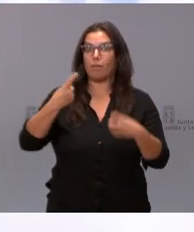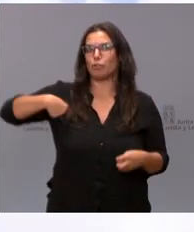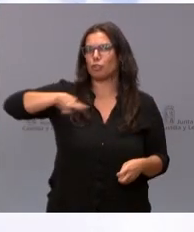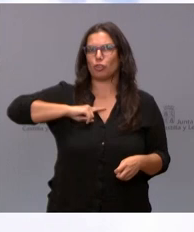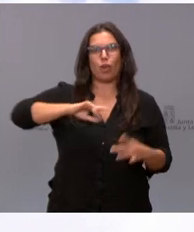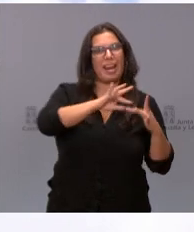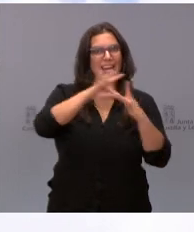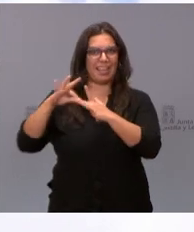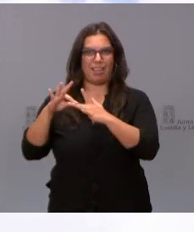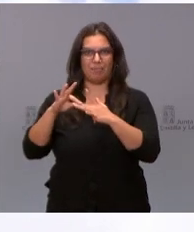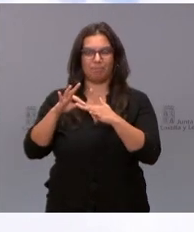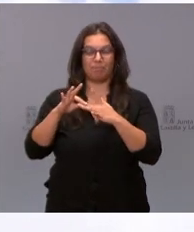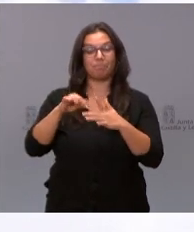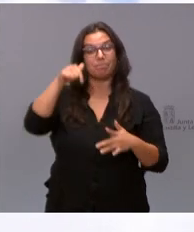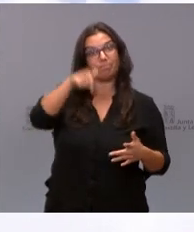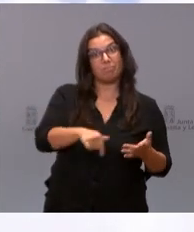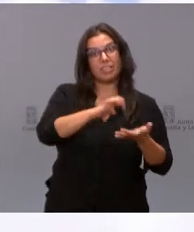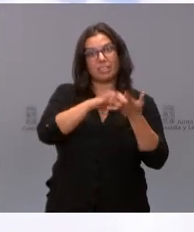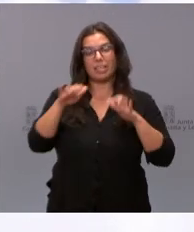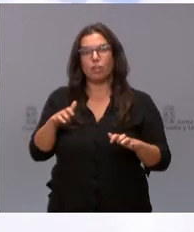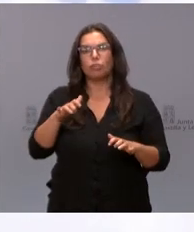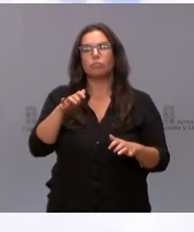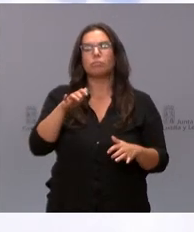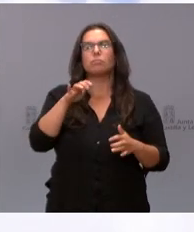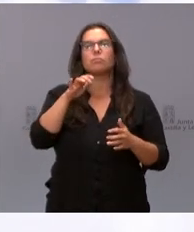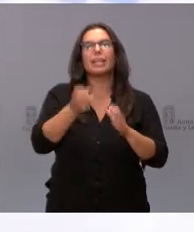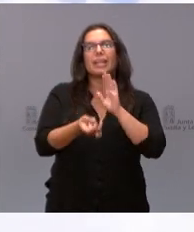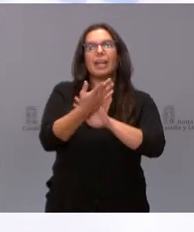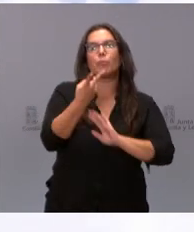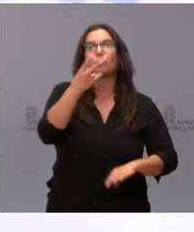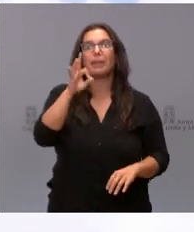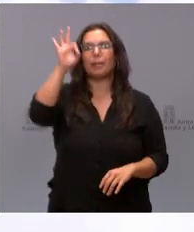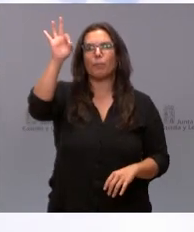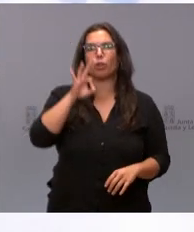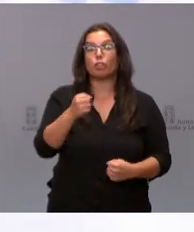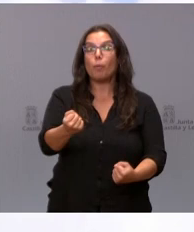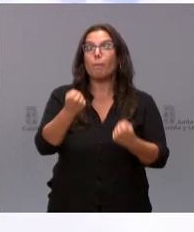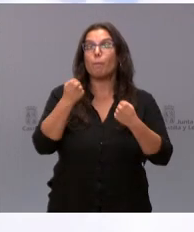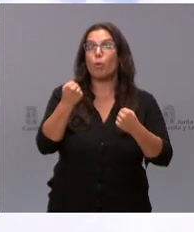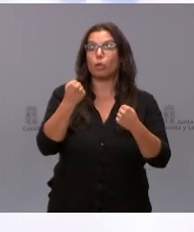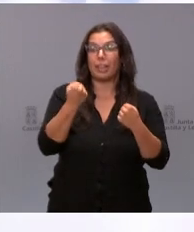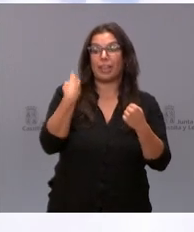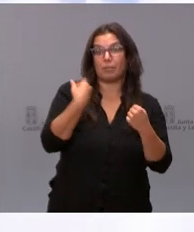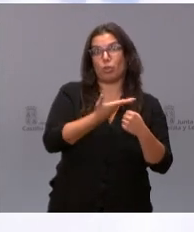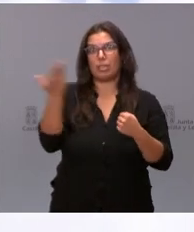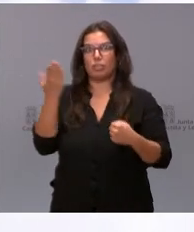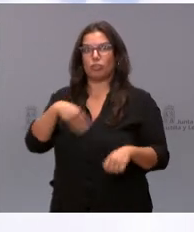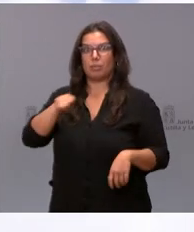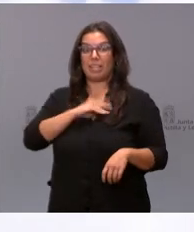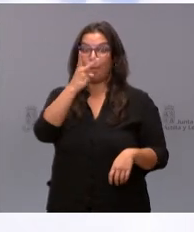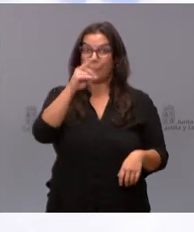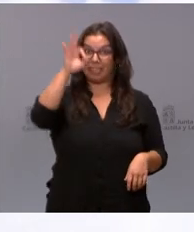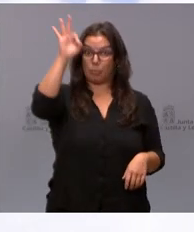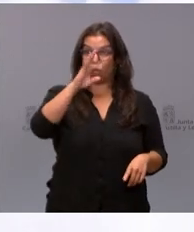en castilla y león' tenemos el 20 por ciento de la potencia instalada en españa el 20 por